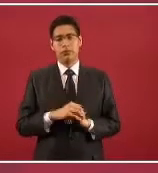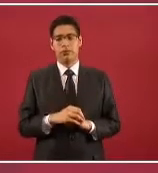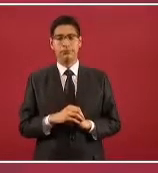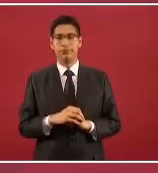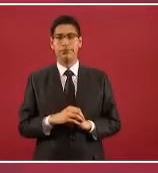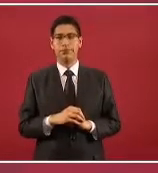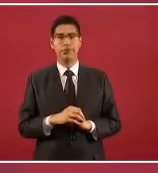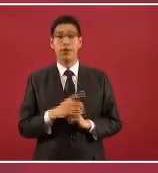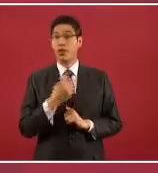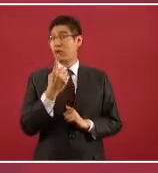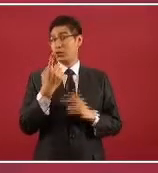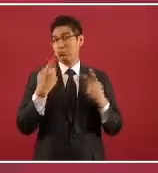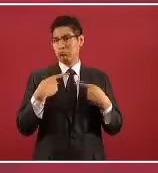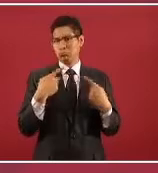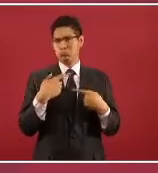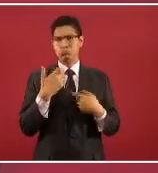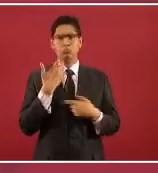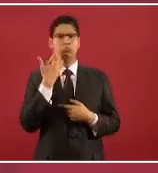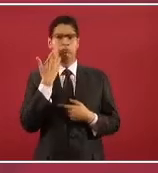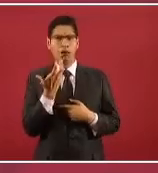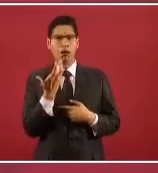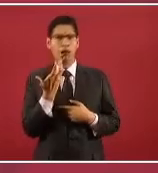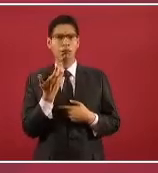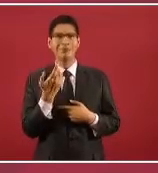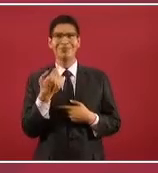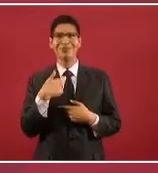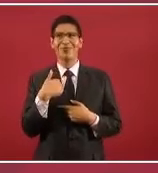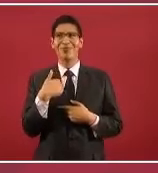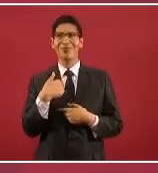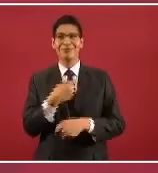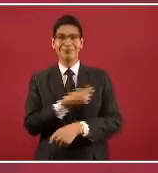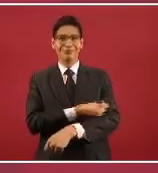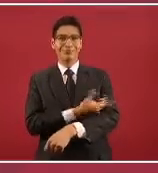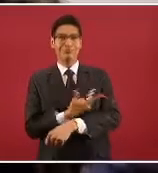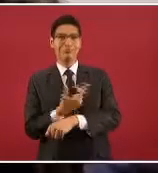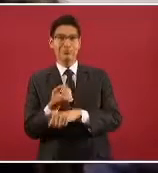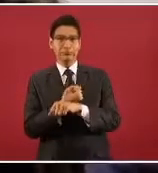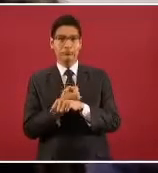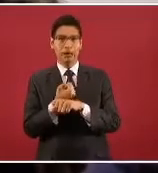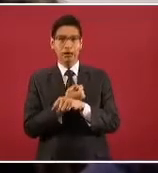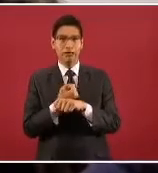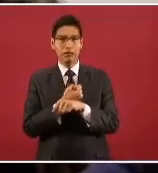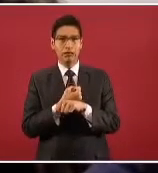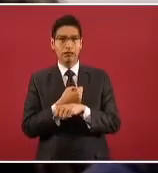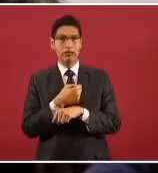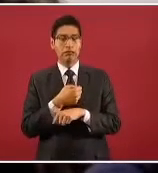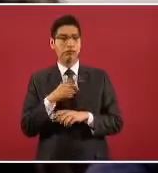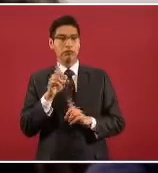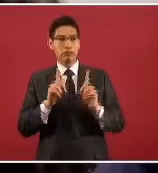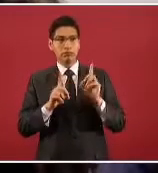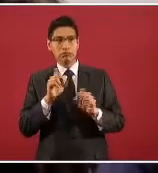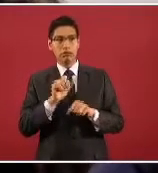sentirse tranquilo, se va a hacer la muestra. Pero si no tiene los síntomas,